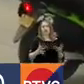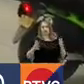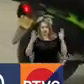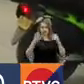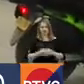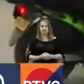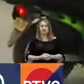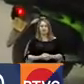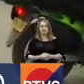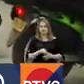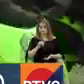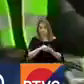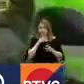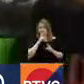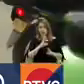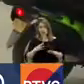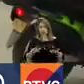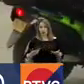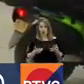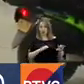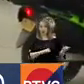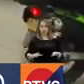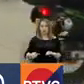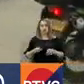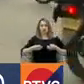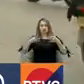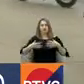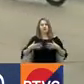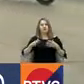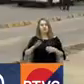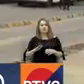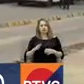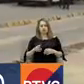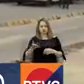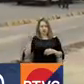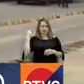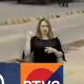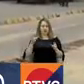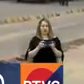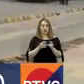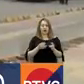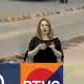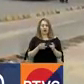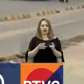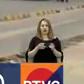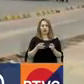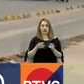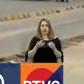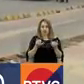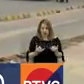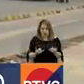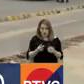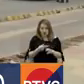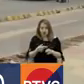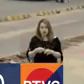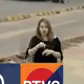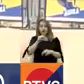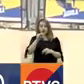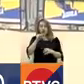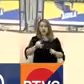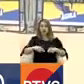con esos resultados se adoptaron algunas medidas de seguridad frente a la última fecha de eliminatorias del mundial de fútbol que jugará colombia en el estadio